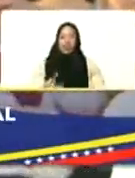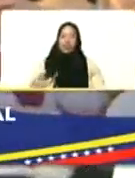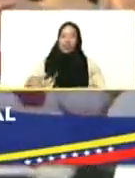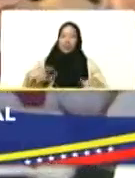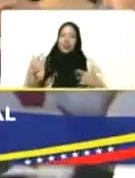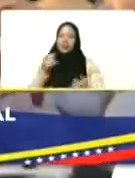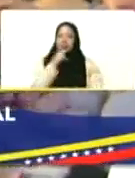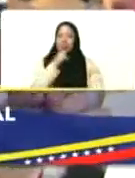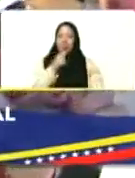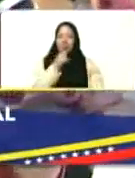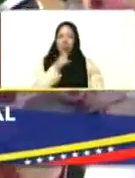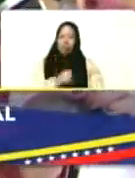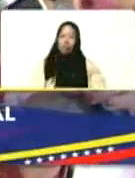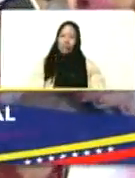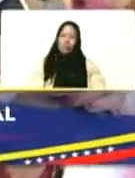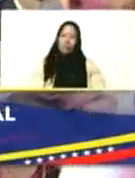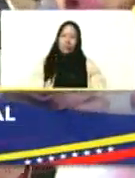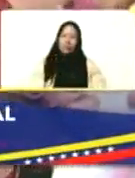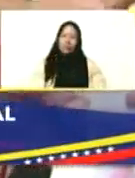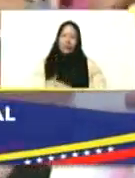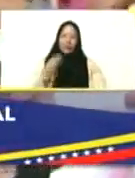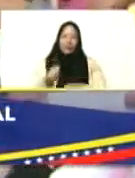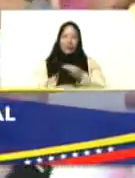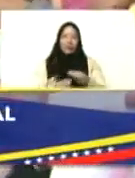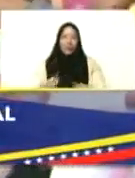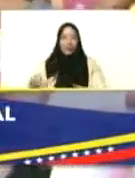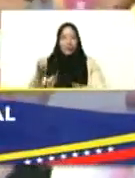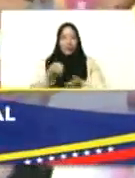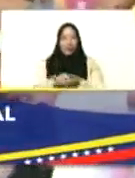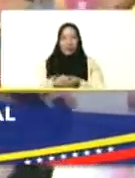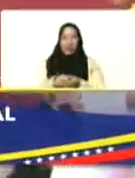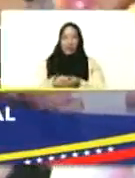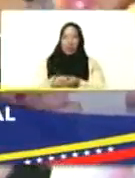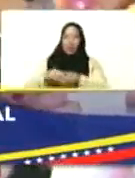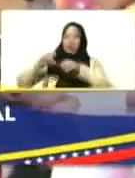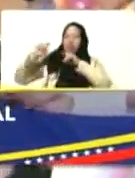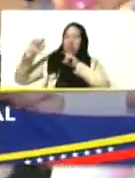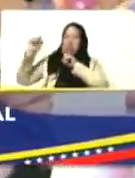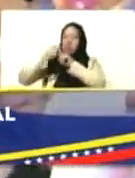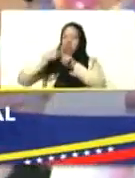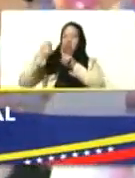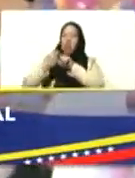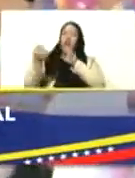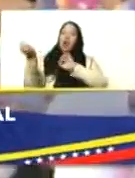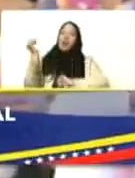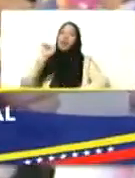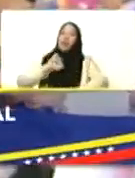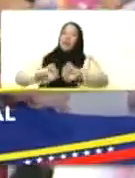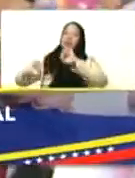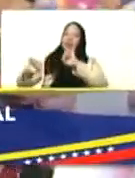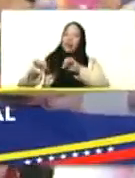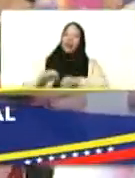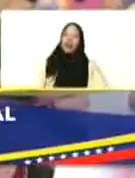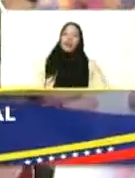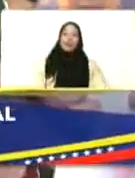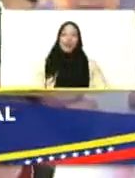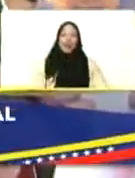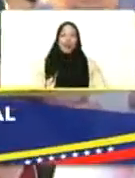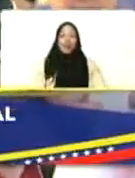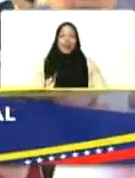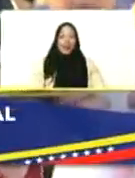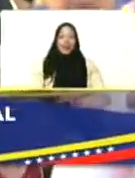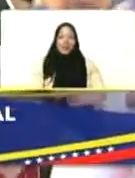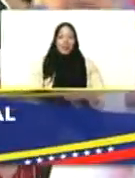estas lideresas a reclamar, a defenderla, a decir que